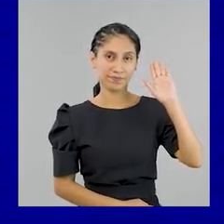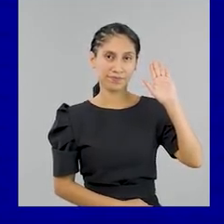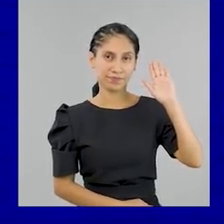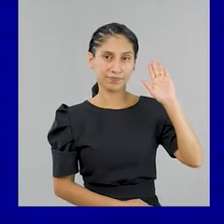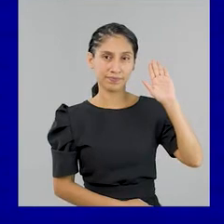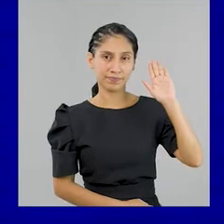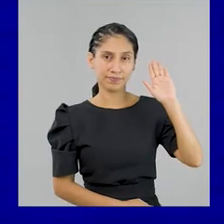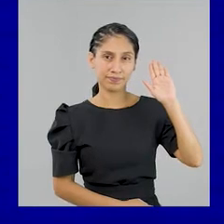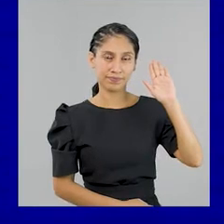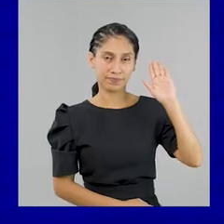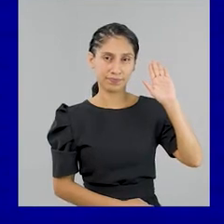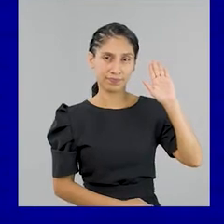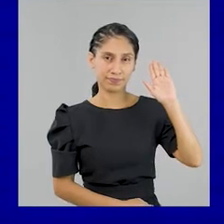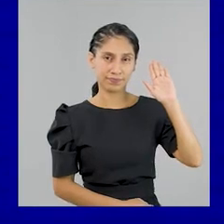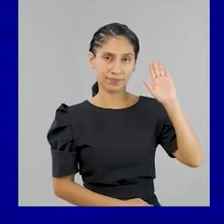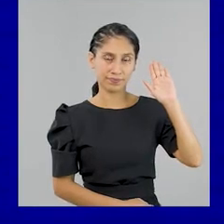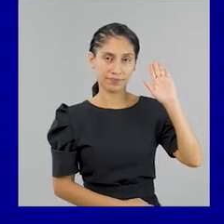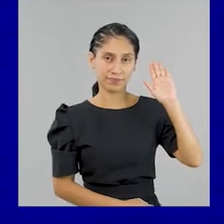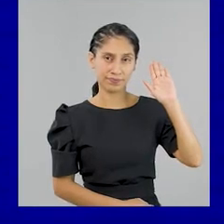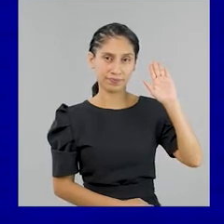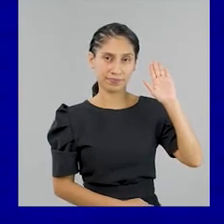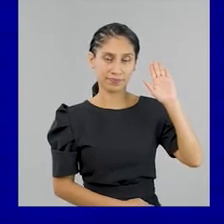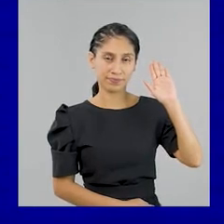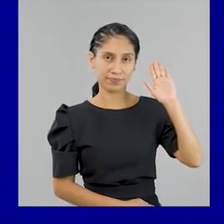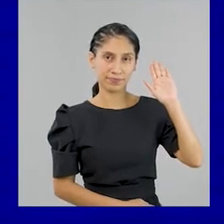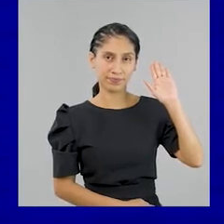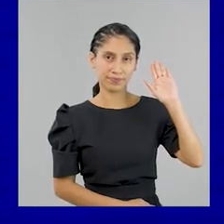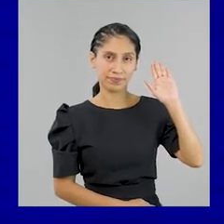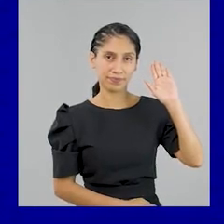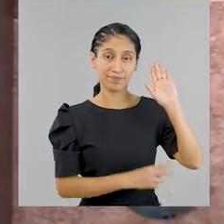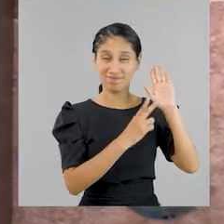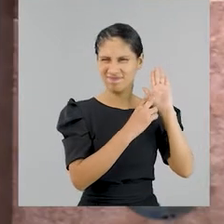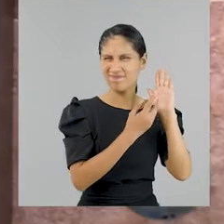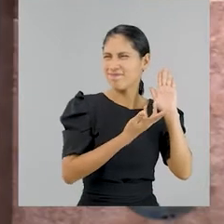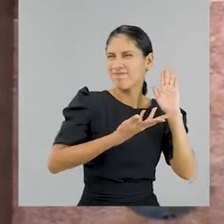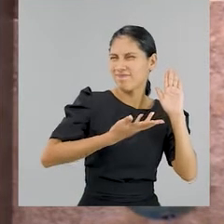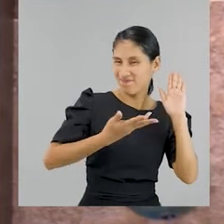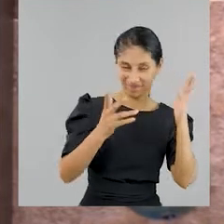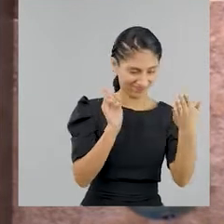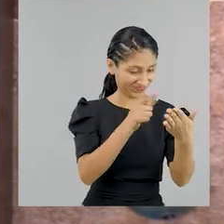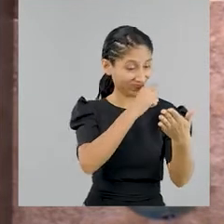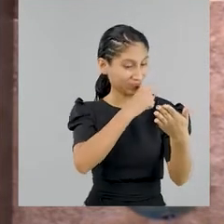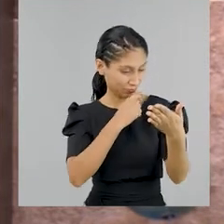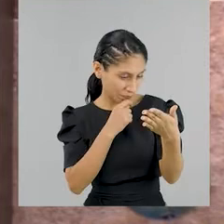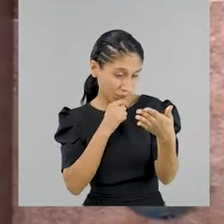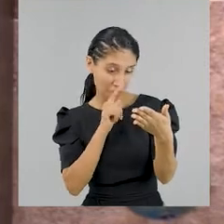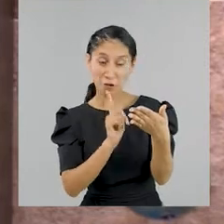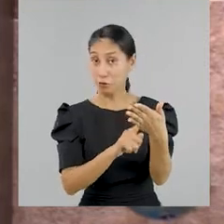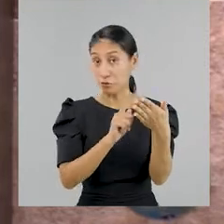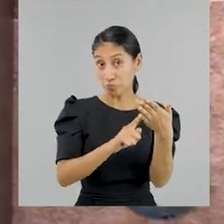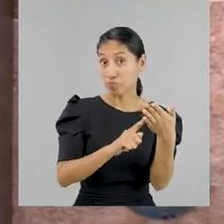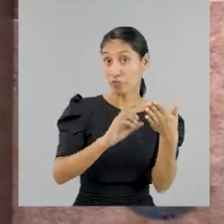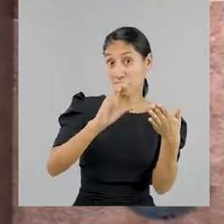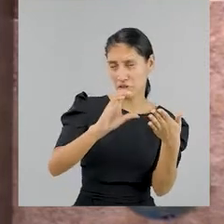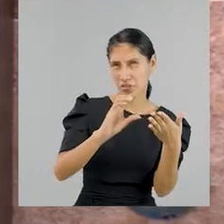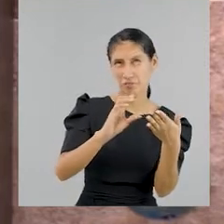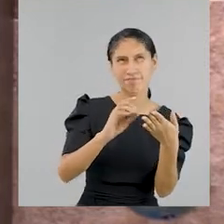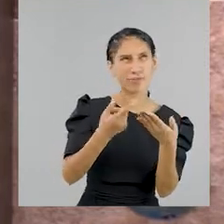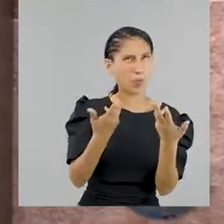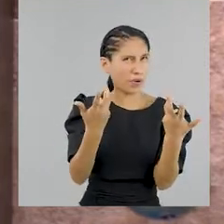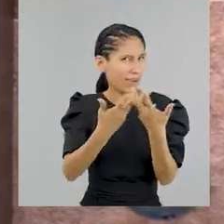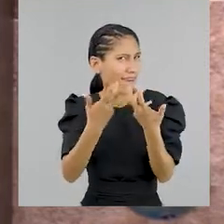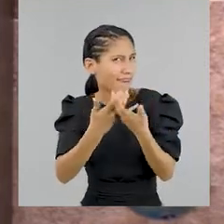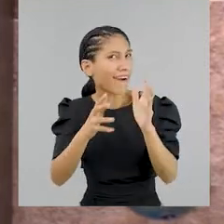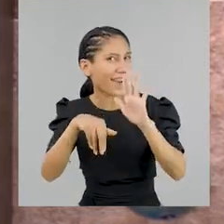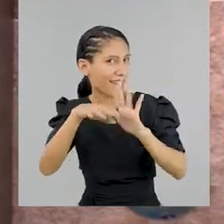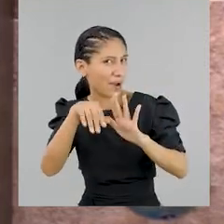Micaela Bastidas como participante activa e importante de la rebelión. ¡Ajá! Esta alternativa es más